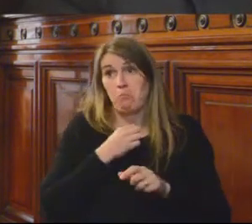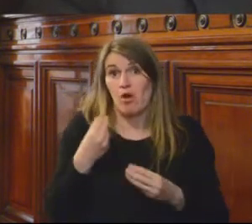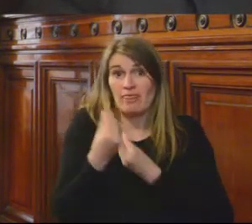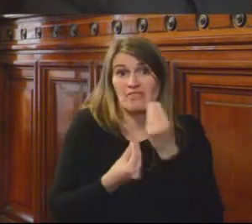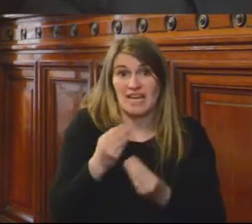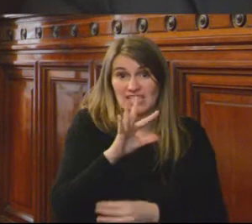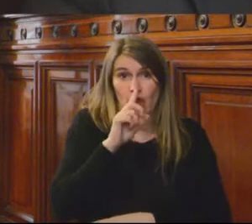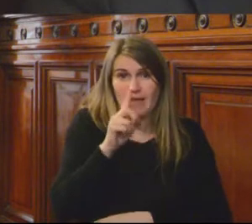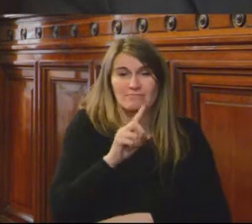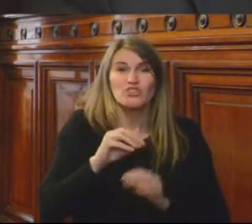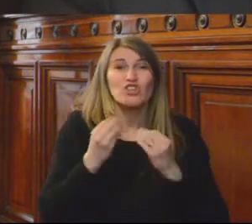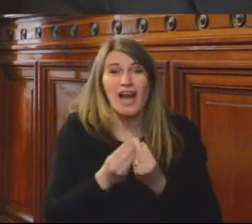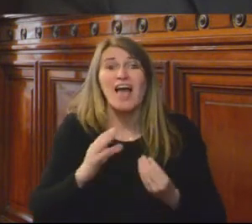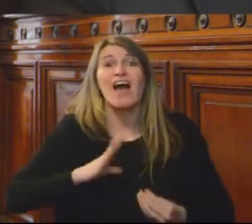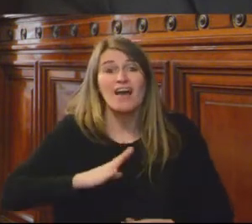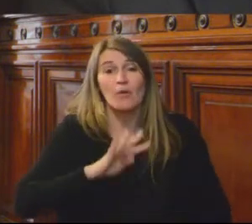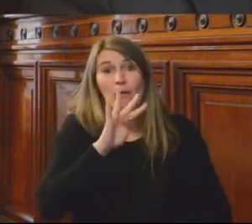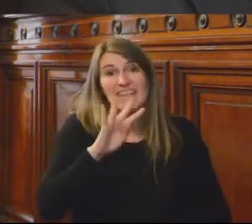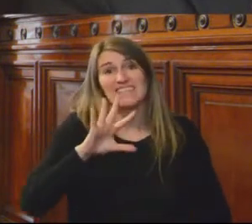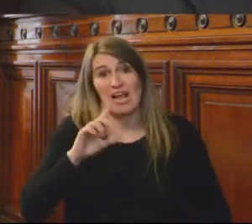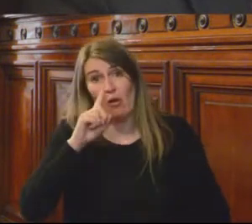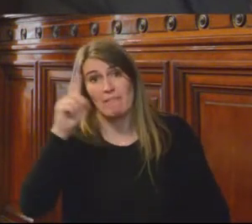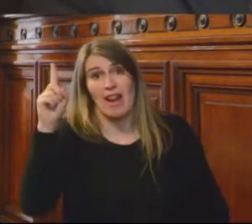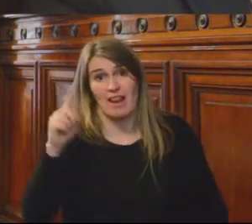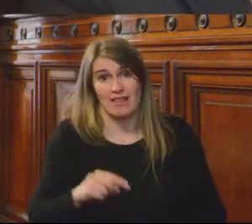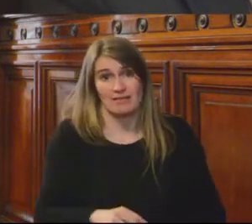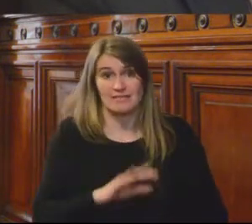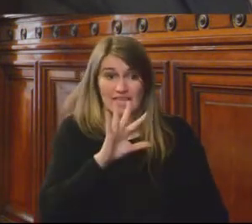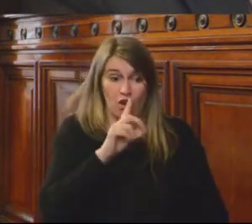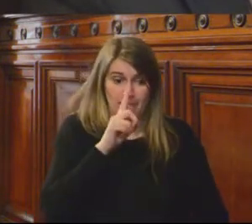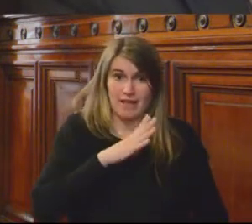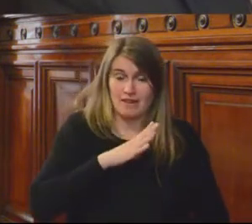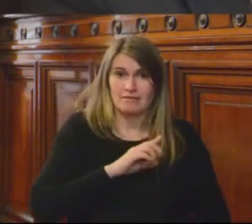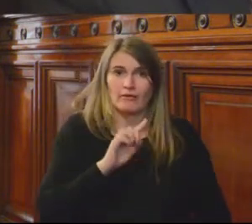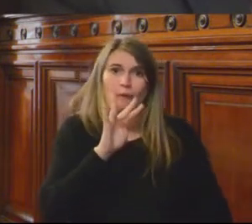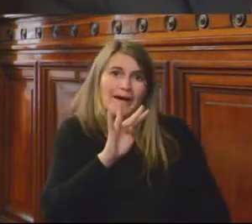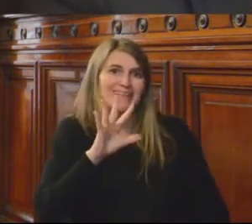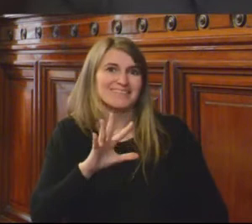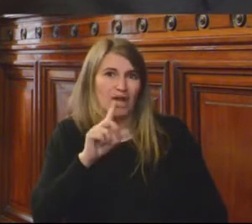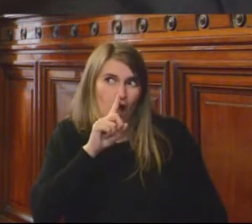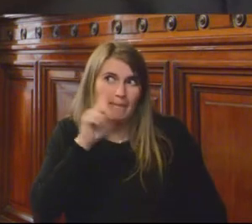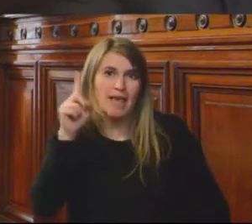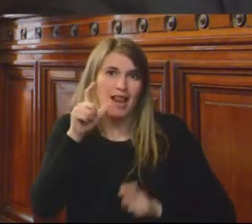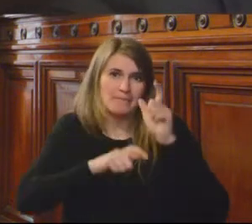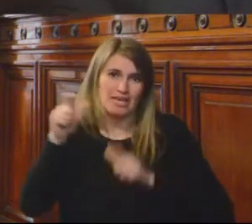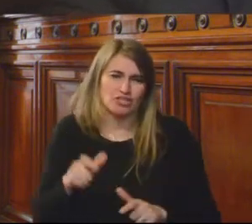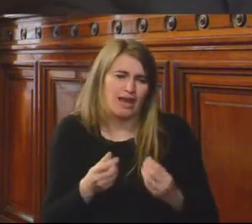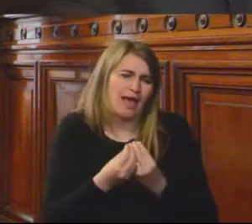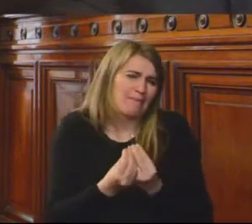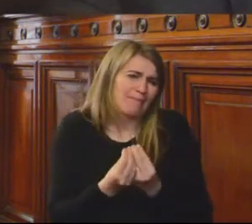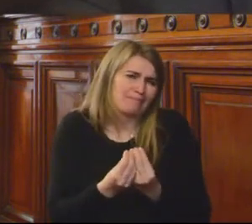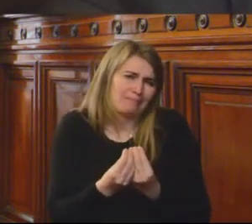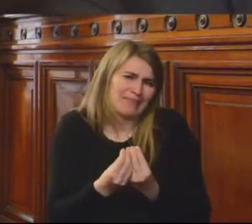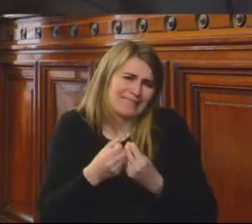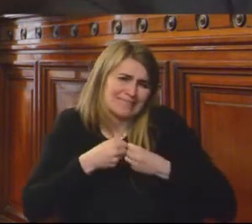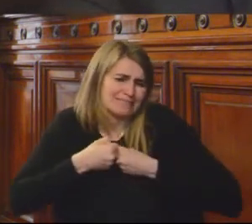y tenemos 45.000. Nosotros tenemos una cifra que ronda por el 350% de hacinamiento en estos centros de